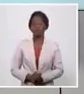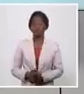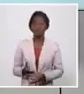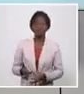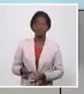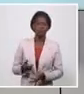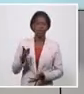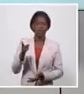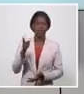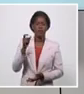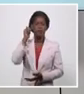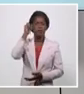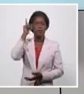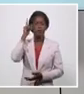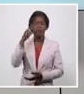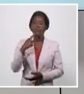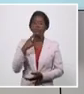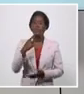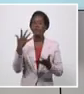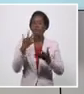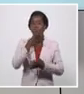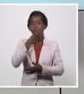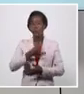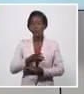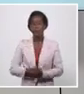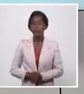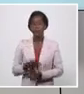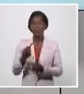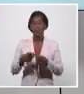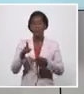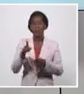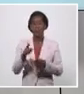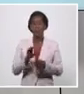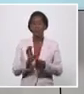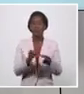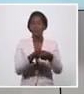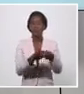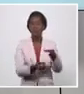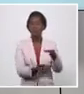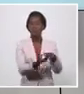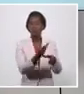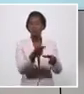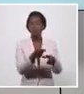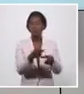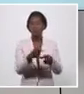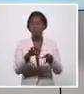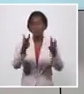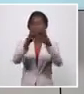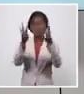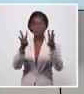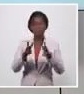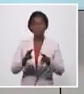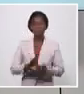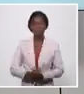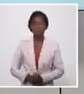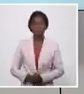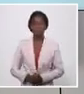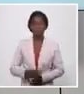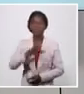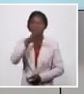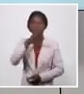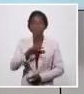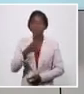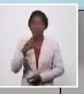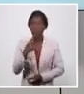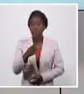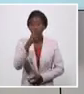23 de diciembre de 1999, de ello también hay prueba en las redes sociales y en varios sitios de internet, y la dijo cuando hablaba a un grupo de niños que custodiaban la entonces